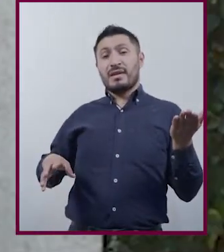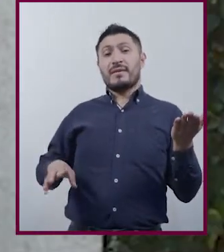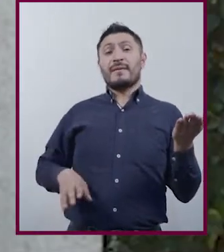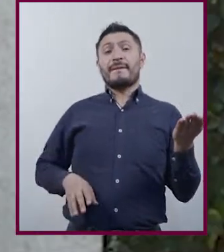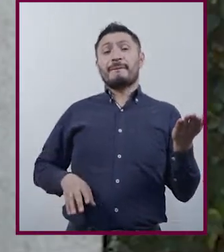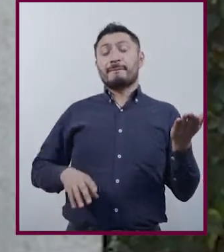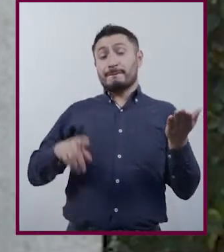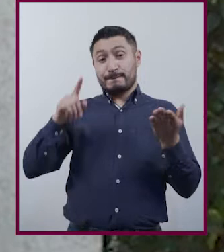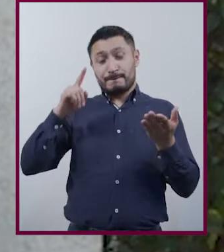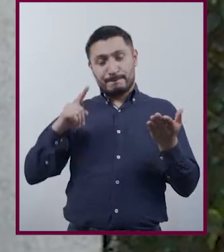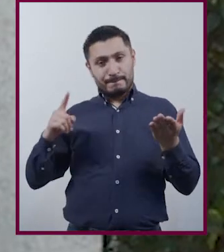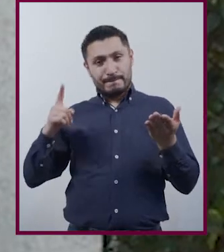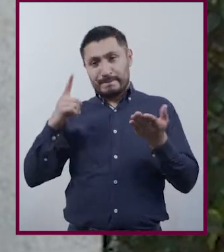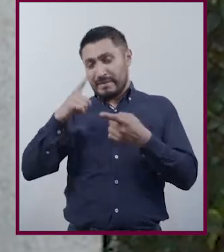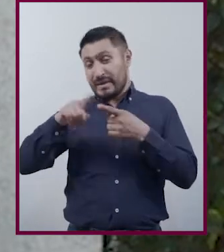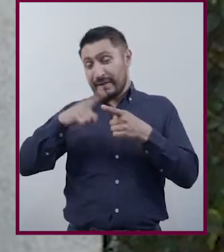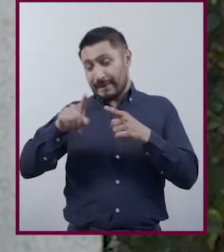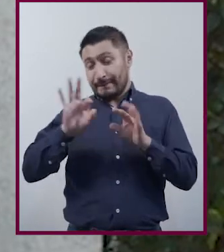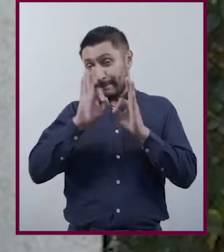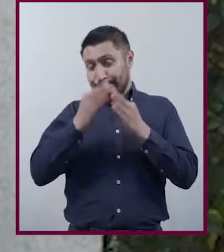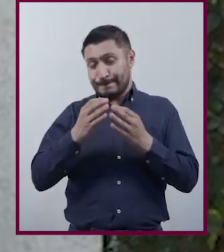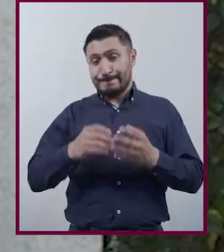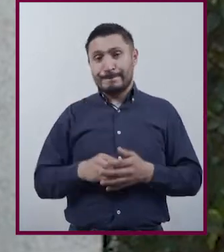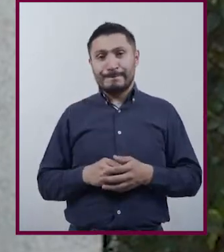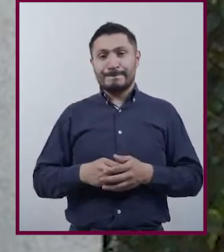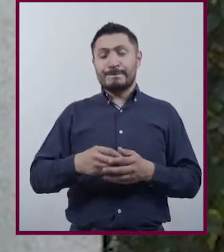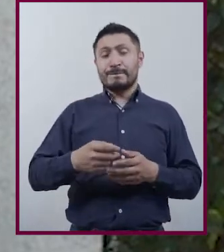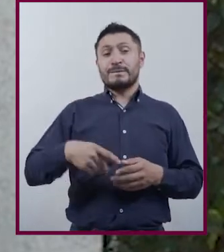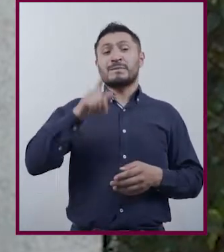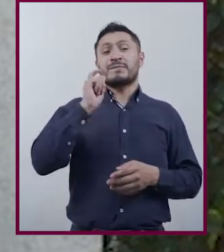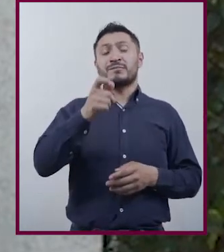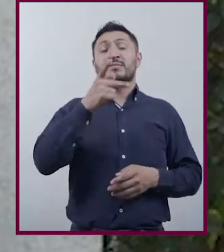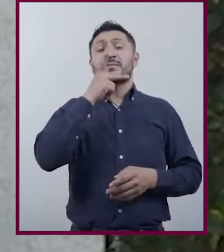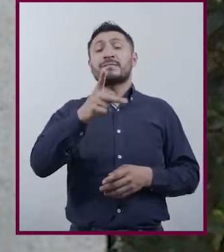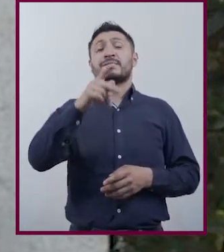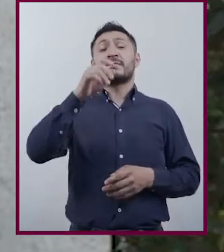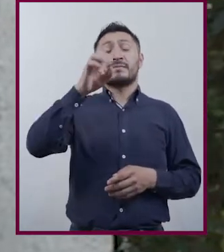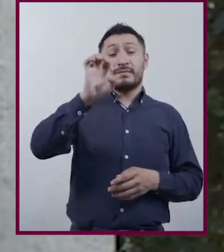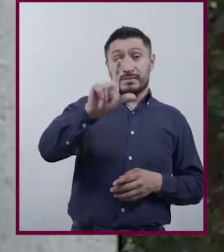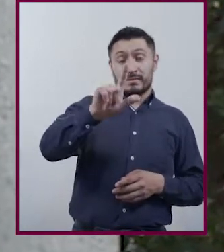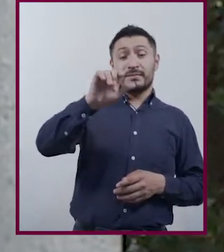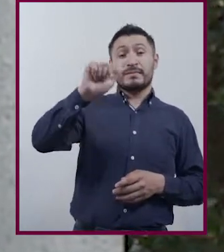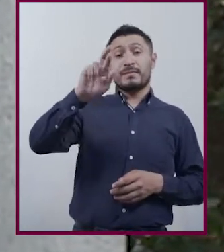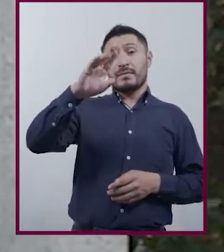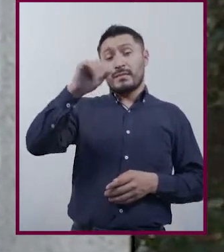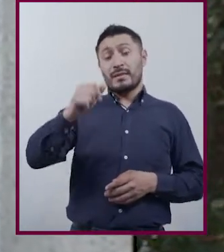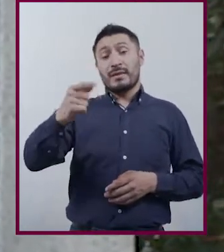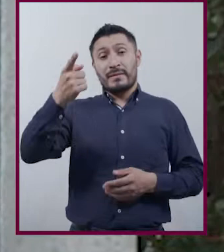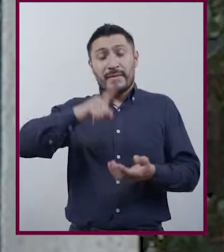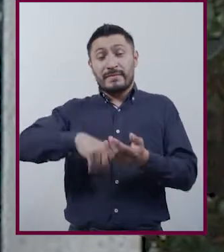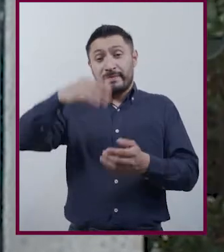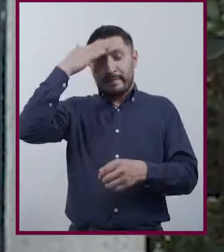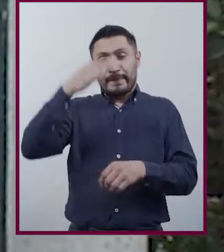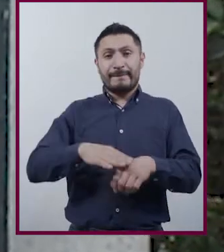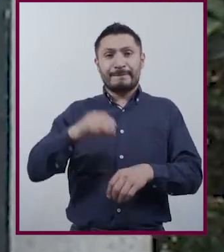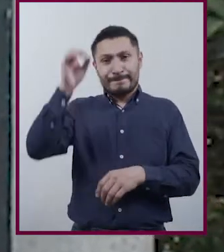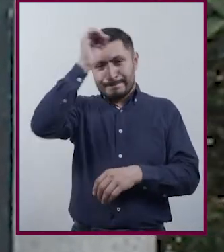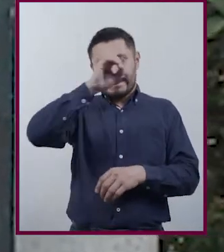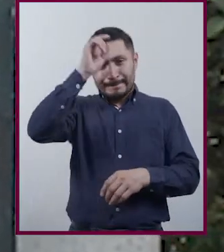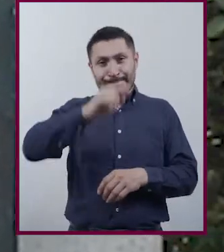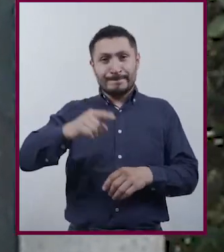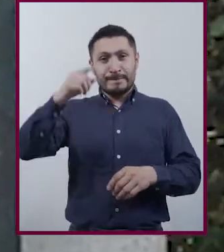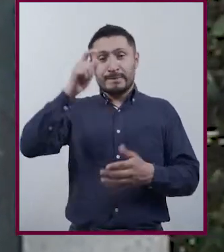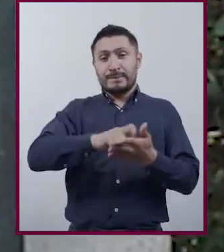vírgula mesoamericana, representando la palabra el arca de la memoria. Hay quien opina que se trata de la escritora mexicana